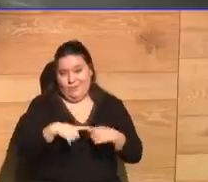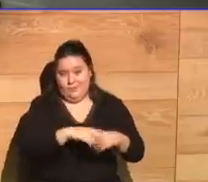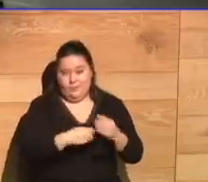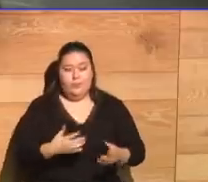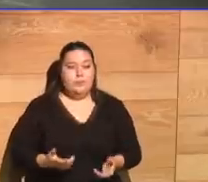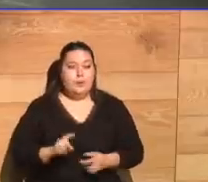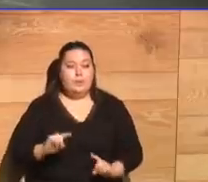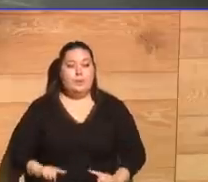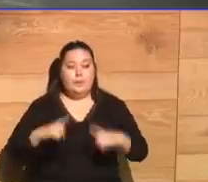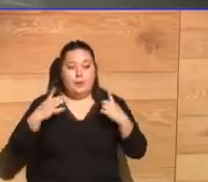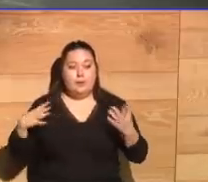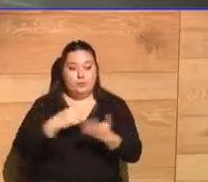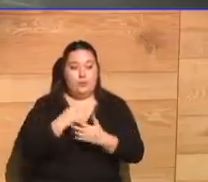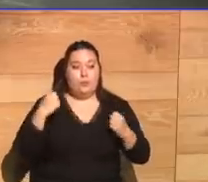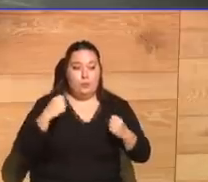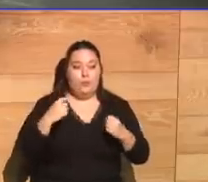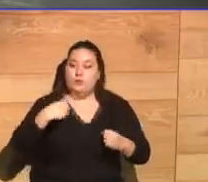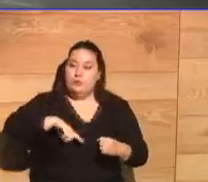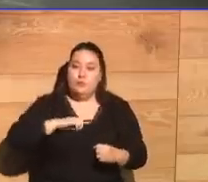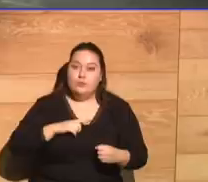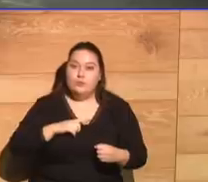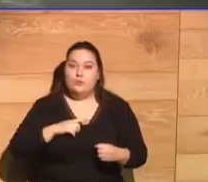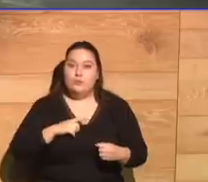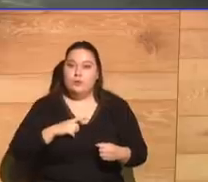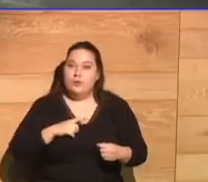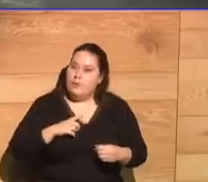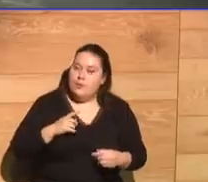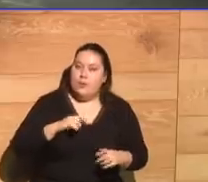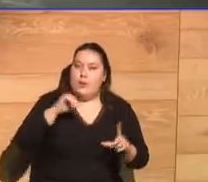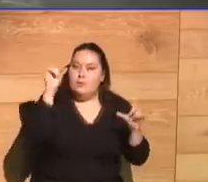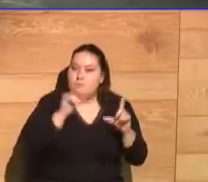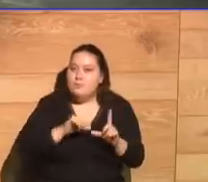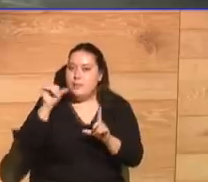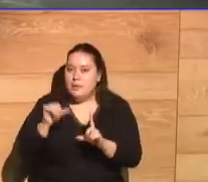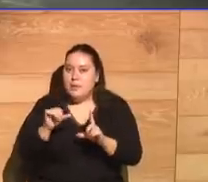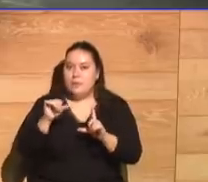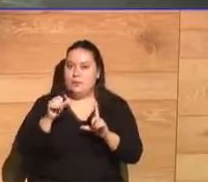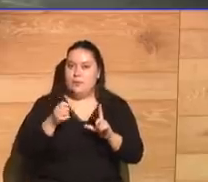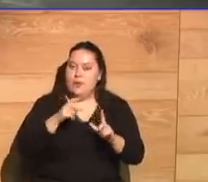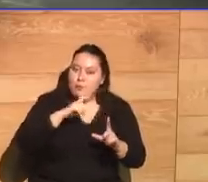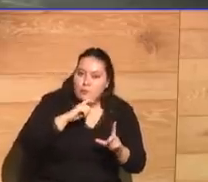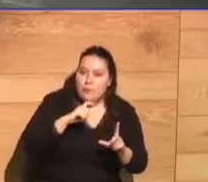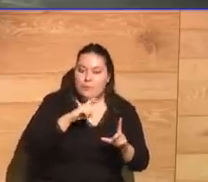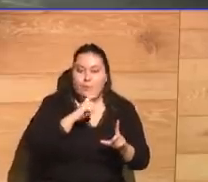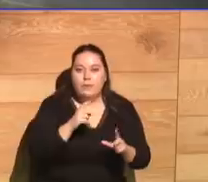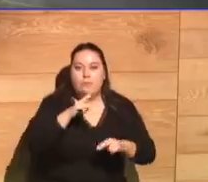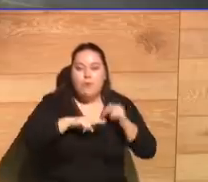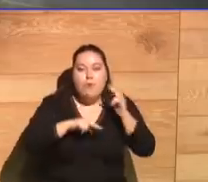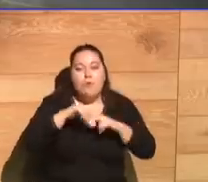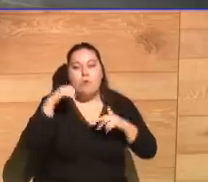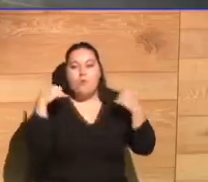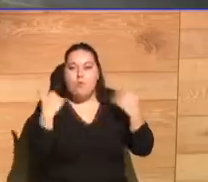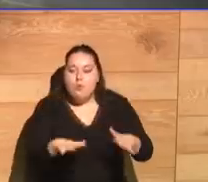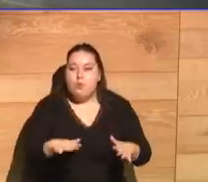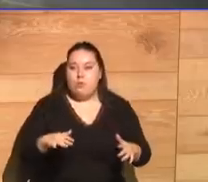yo creo que por primera vez en Todopoderoso estamos construyendo lo difícil que es hacer una película, lo estamos contando, ¿no? Lo complicado que es hacer una película y